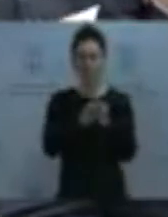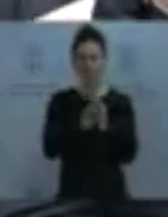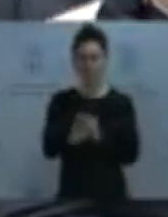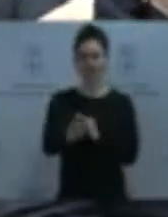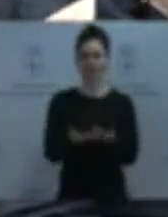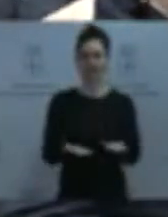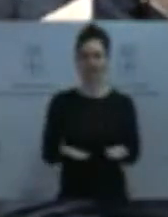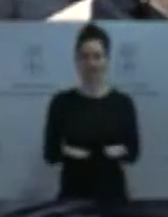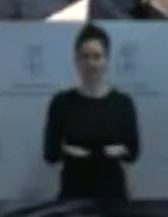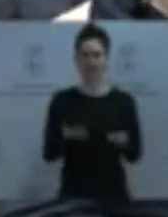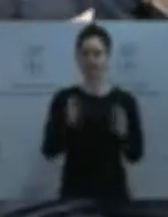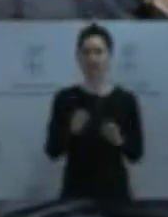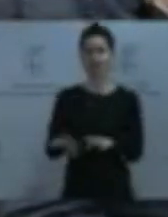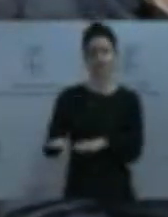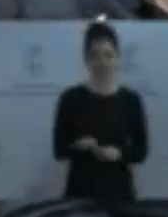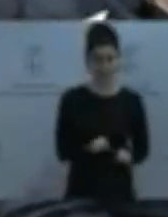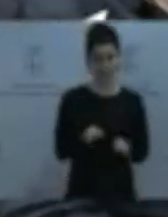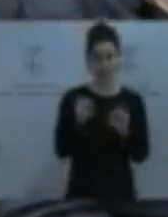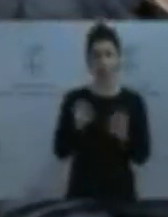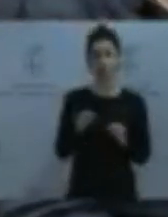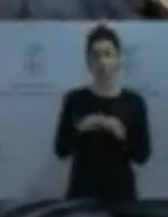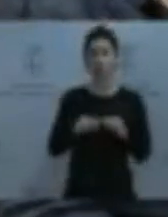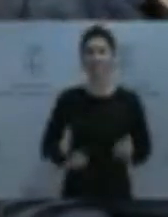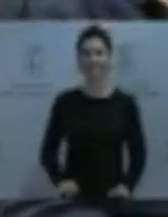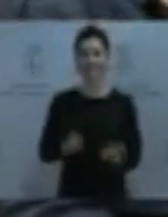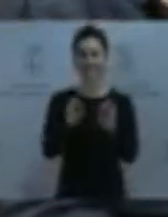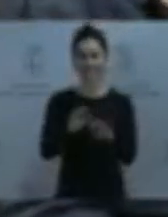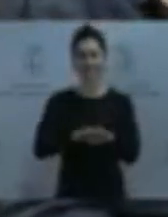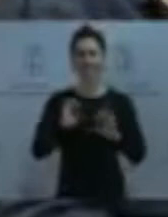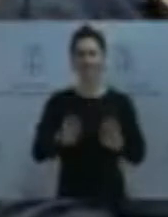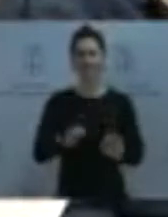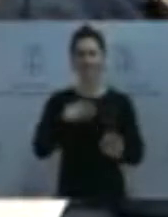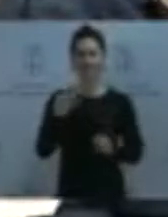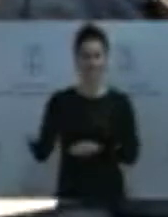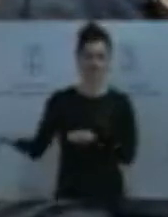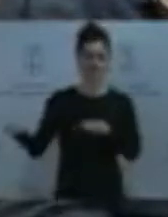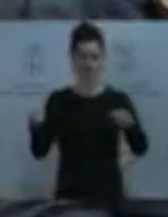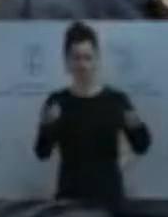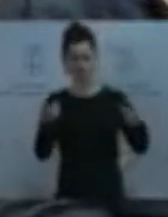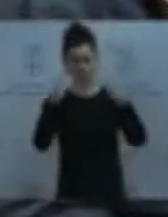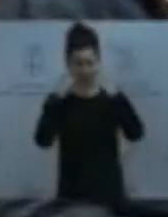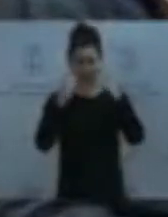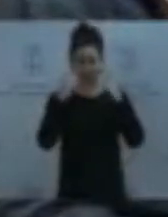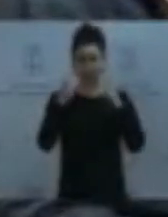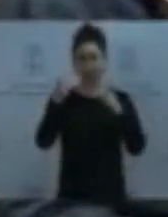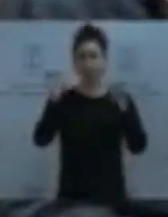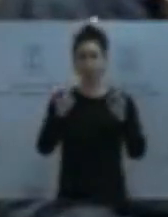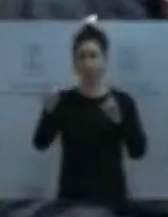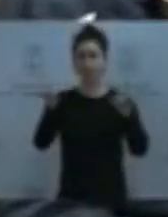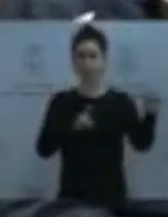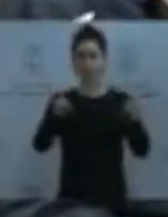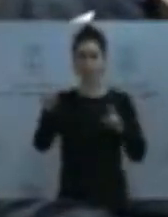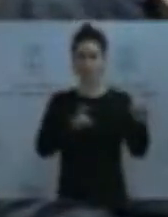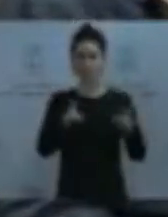usuario específicos para así poder transportar la señal de televisión por radiofrecuencia que solo este operador requería.